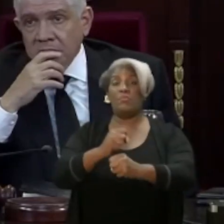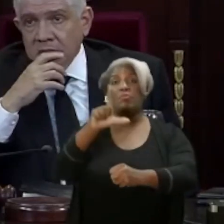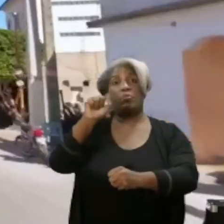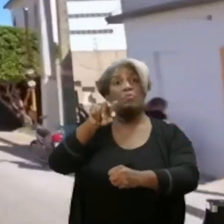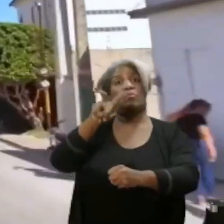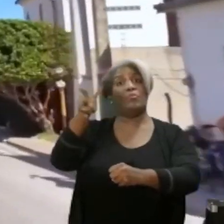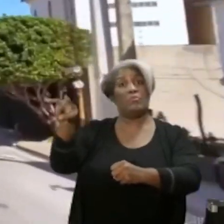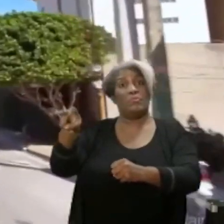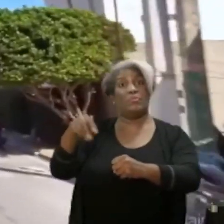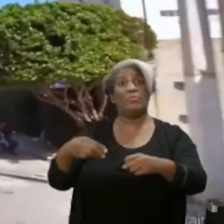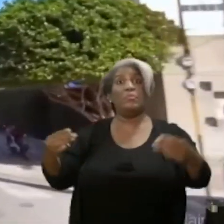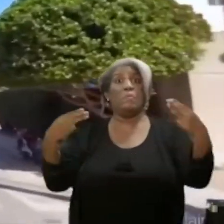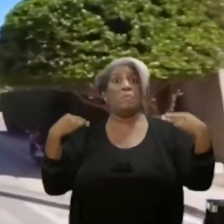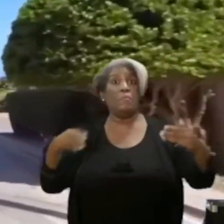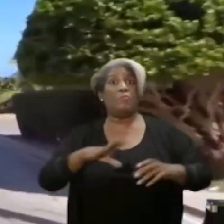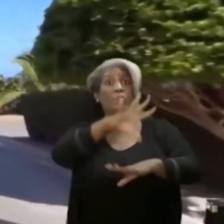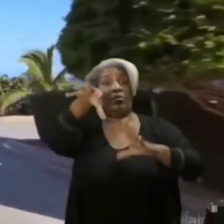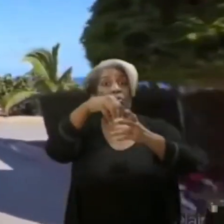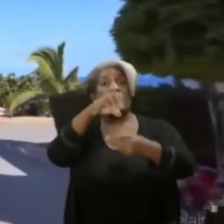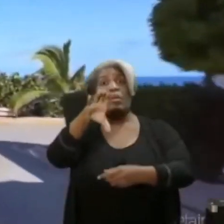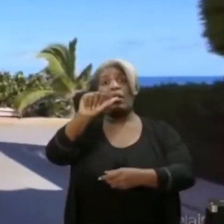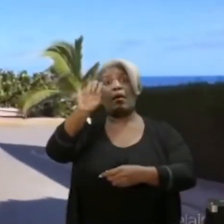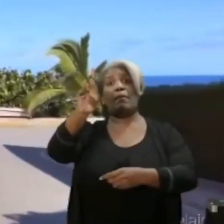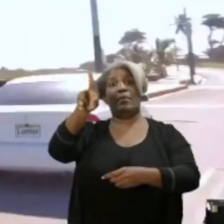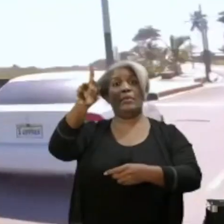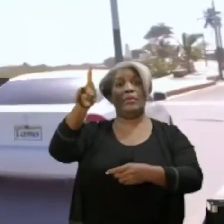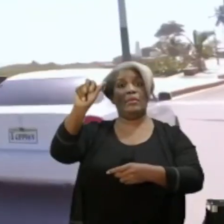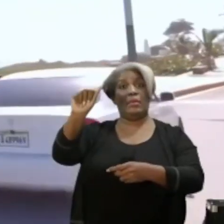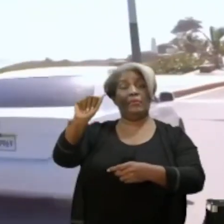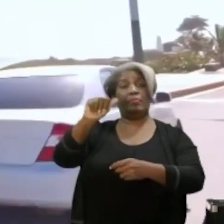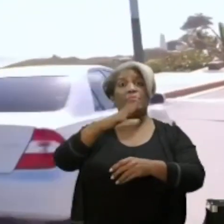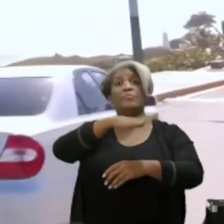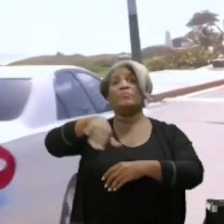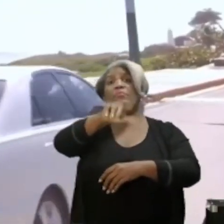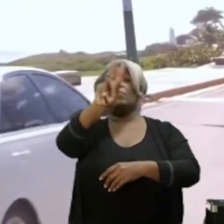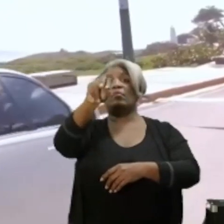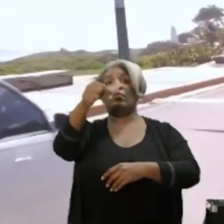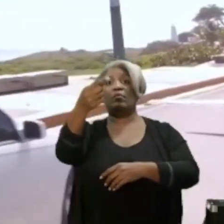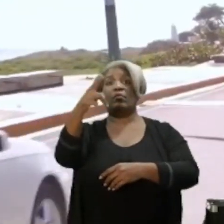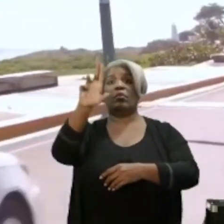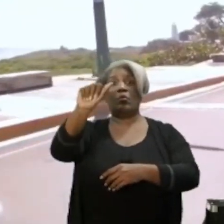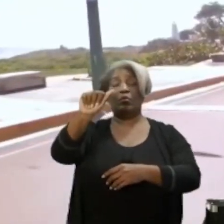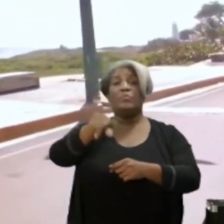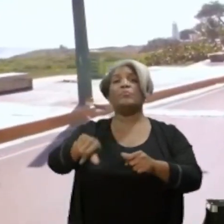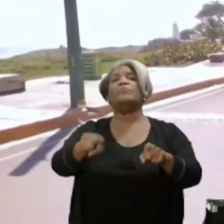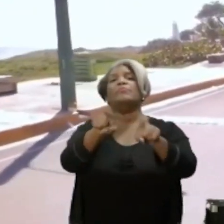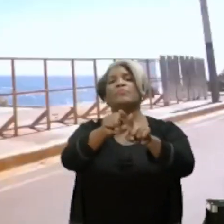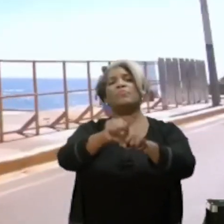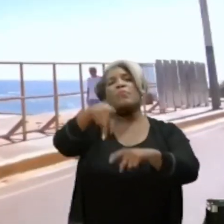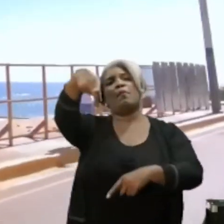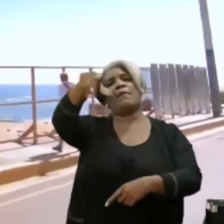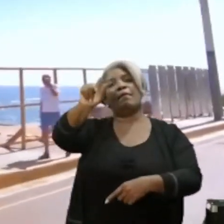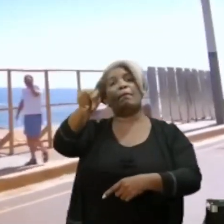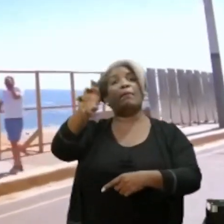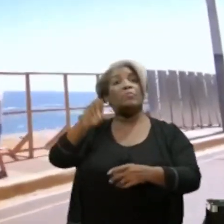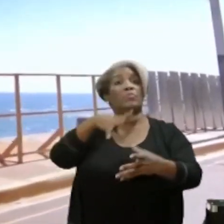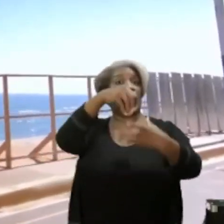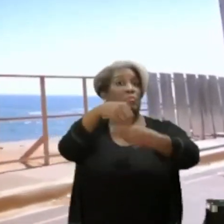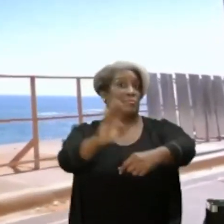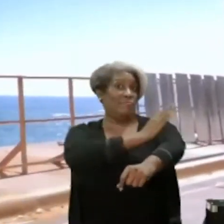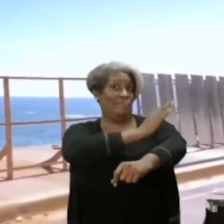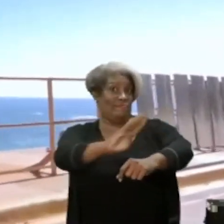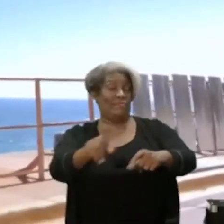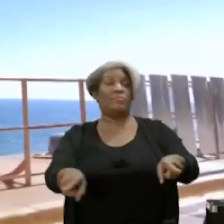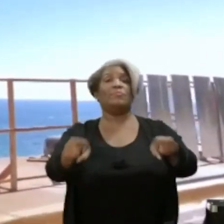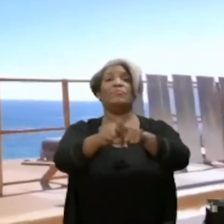de Cabrera en Nagua. Ha remozado y acondicionado las playas del Quemaíto y Los Patos en Barahona, mejorado los accesos y